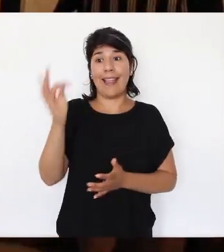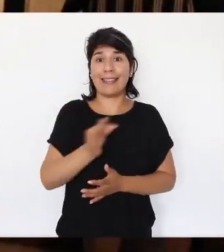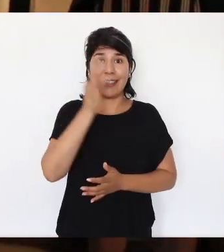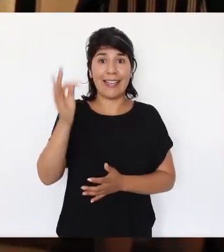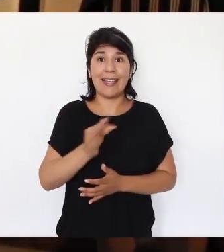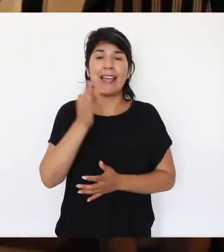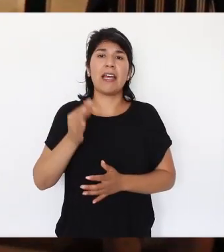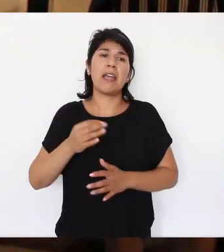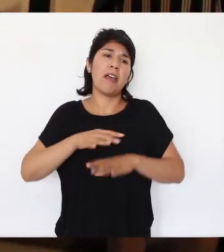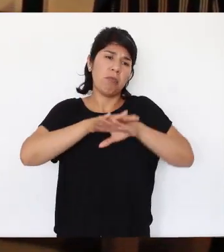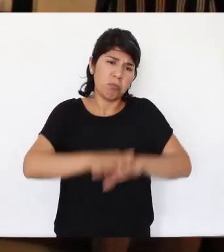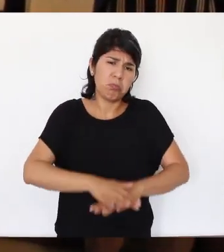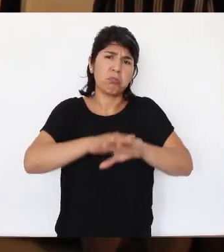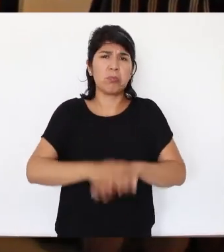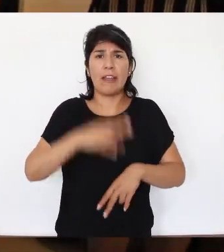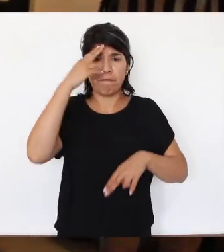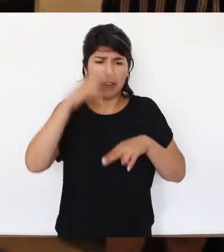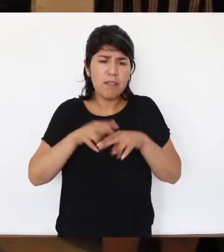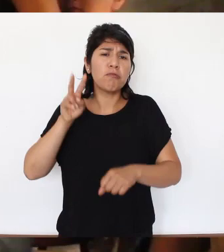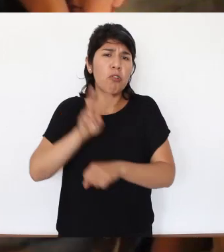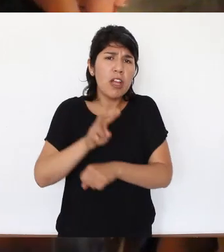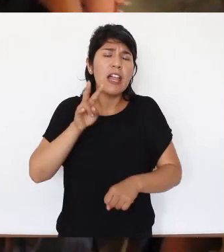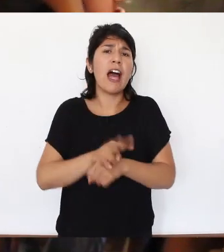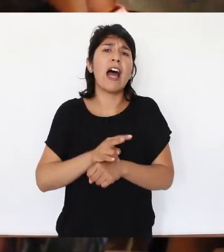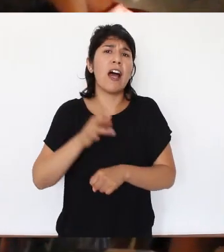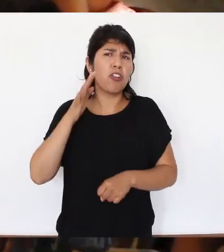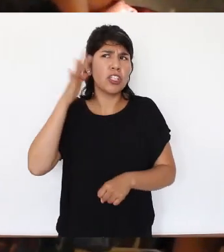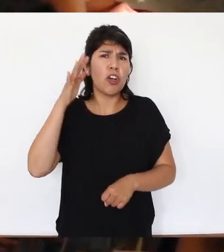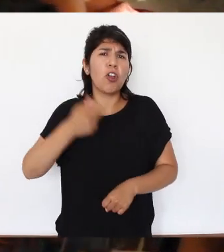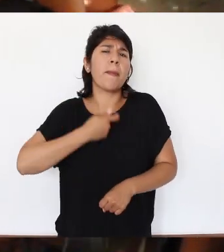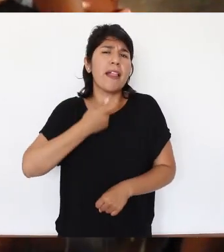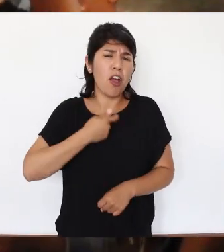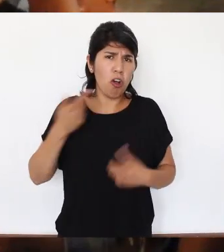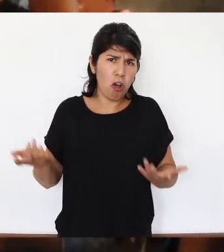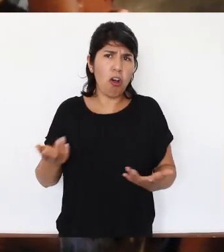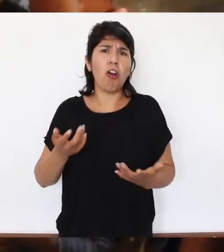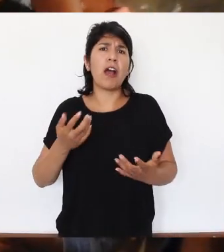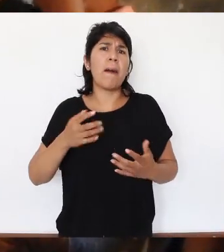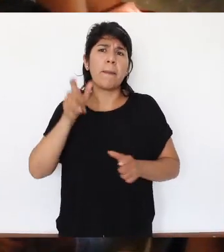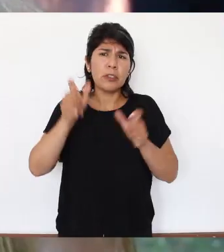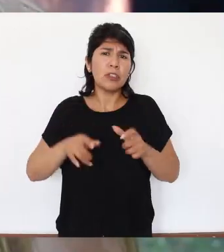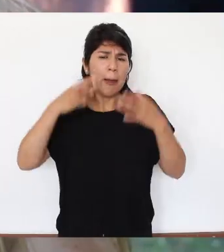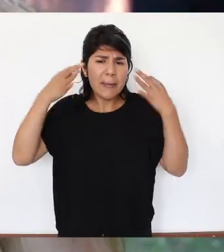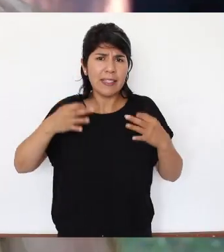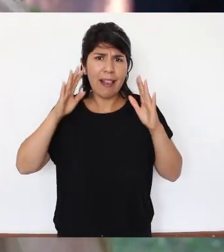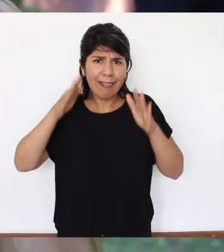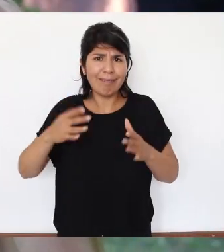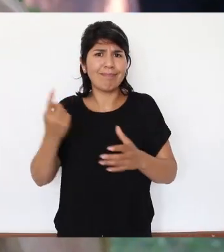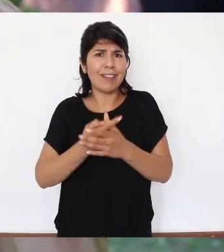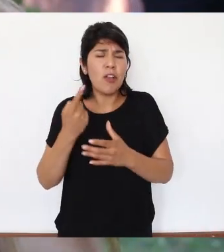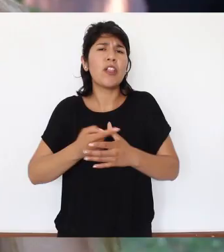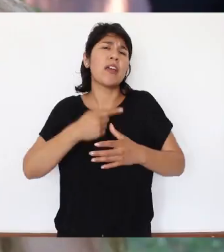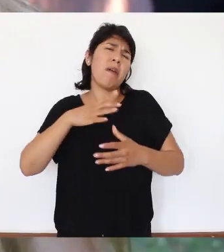talleres que vinieron de primeros auxilios cuidados paliativos psicopedagogas psicólogas especialistas en tea